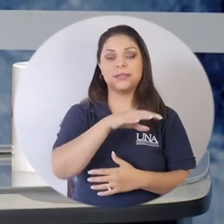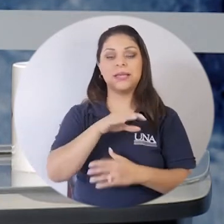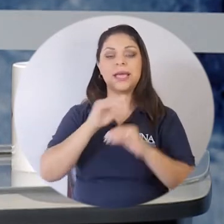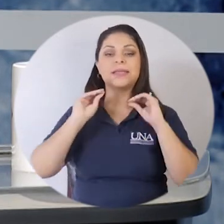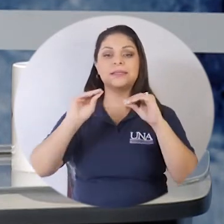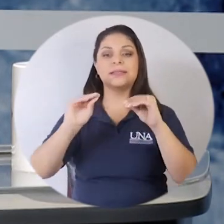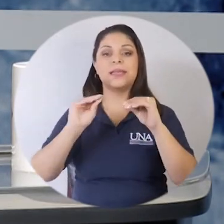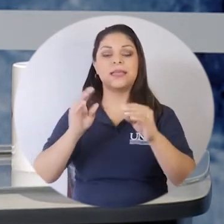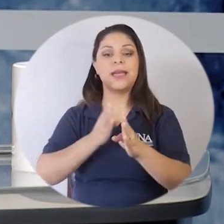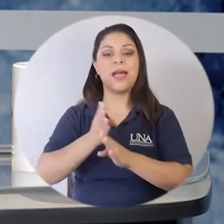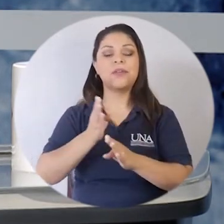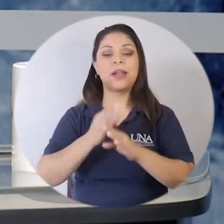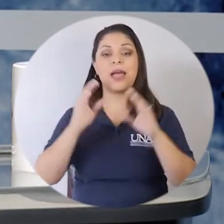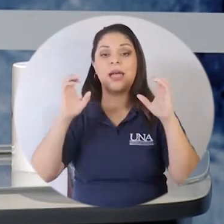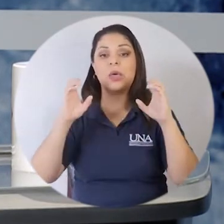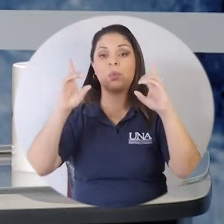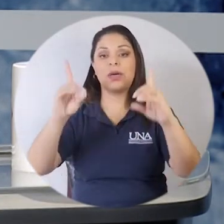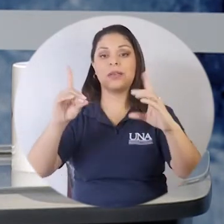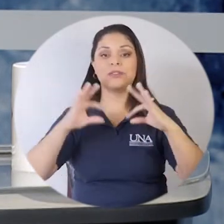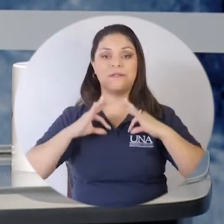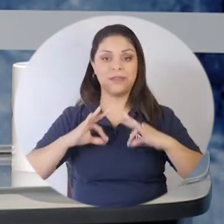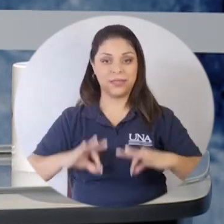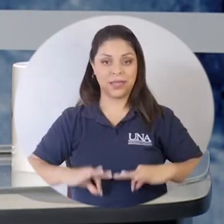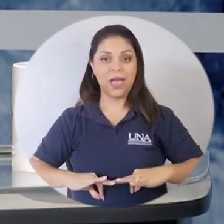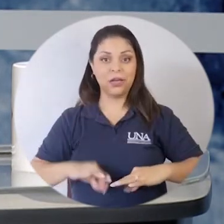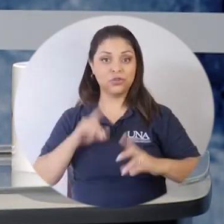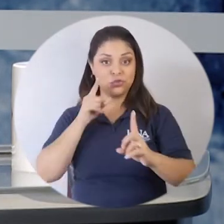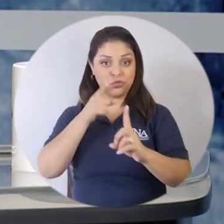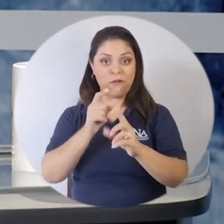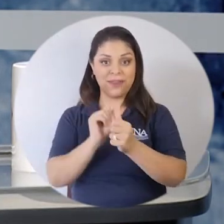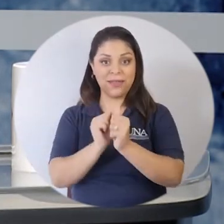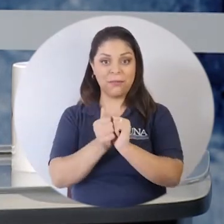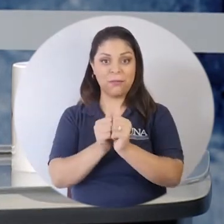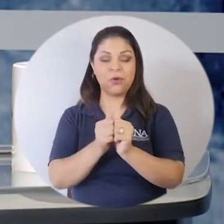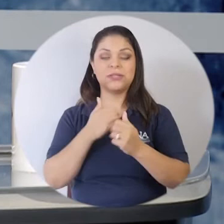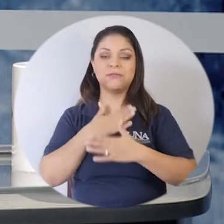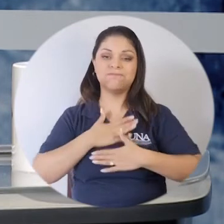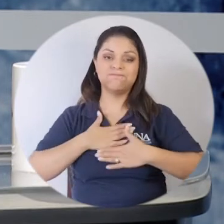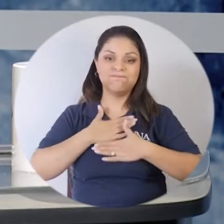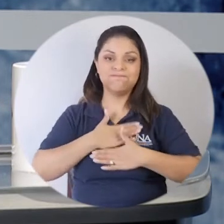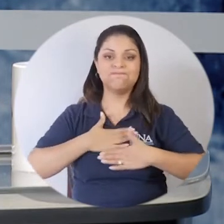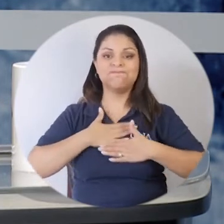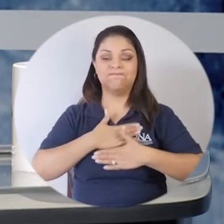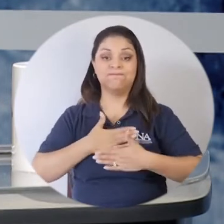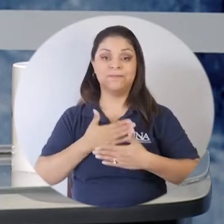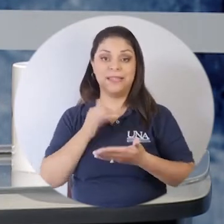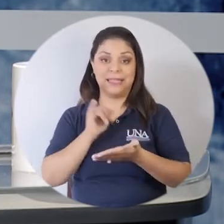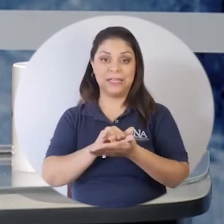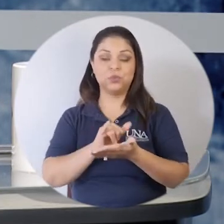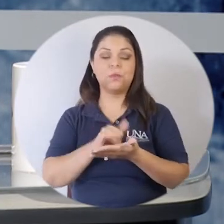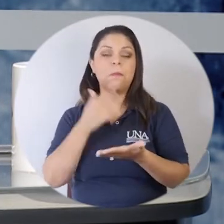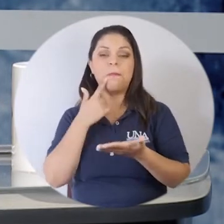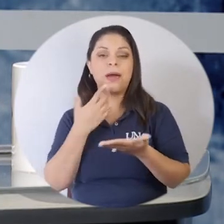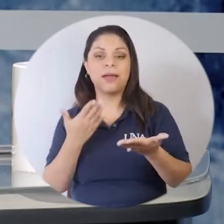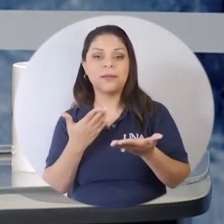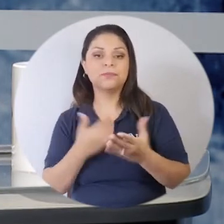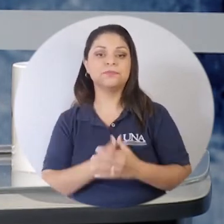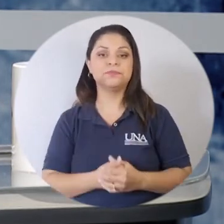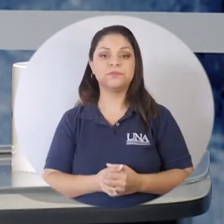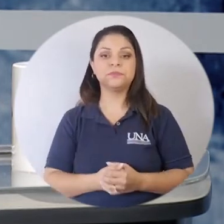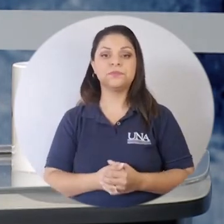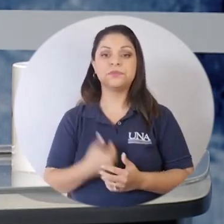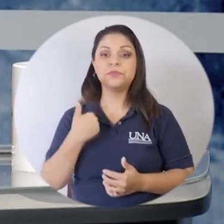la carrera de educación física o todo lo que tiene que relacionarse con el tema de deporte, de recreación, de cultura, para